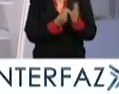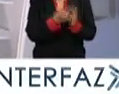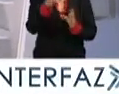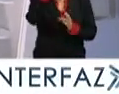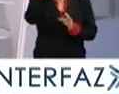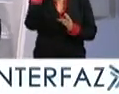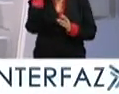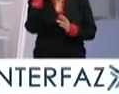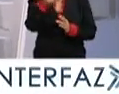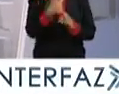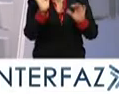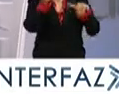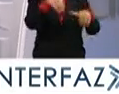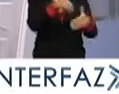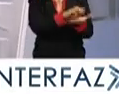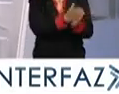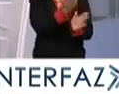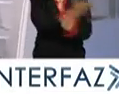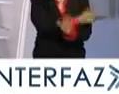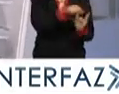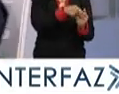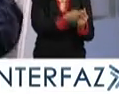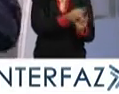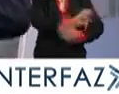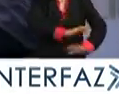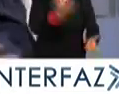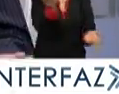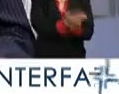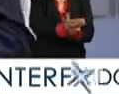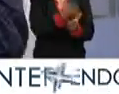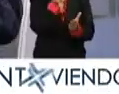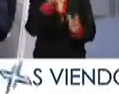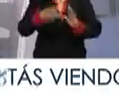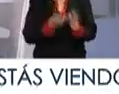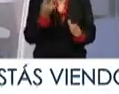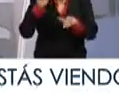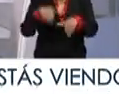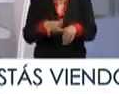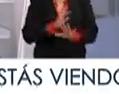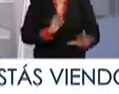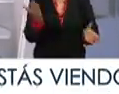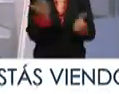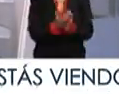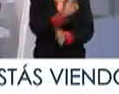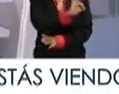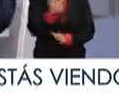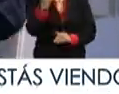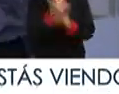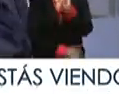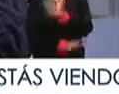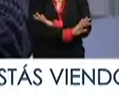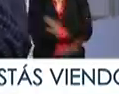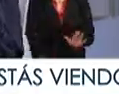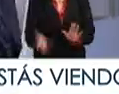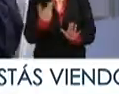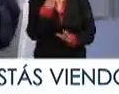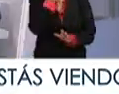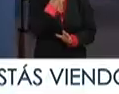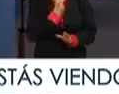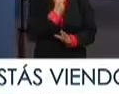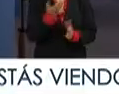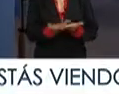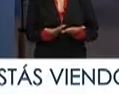de verano te inscribes antes de que inicien y ya, no te puedes volver a inscribir, ya hay una fecha límite y si te inscribiste bien, si no, ni